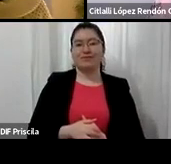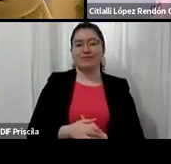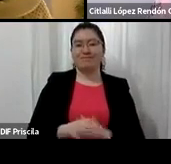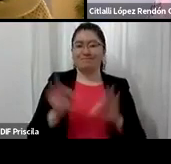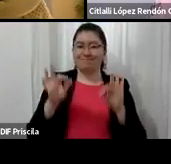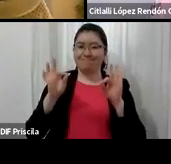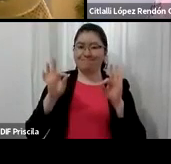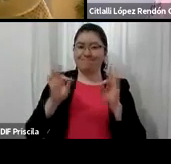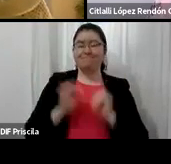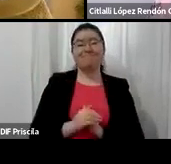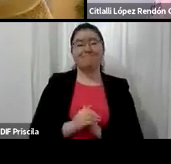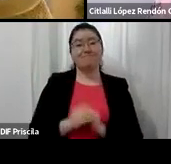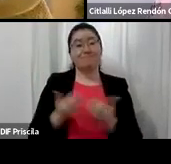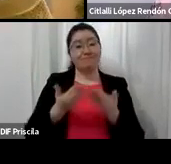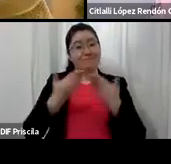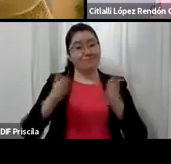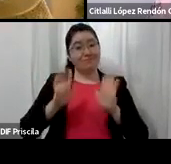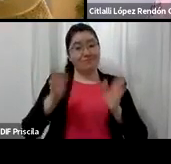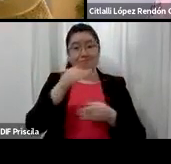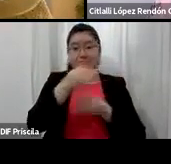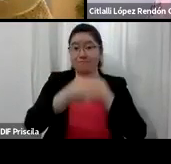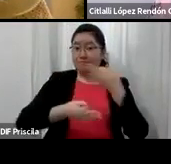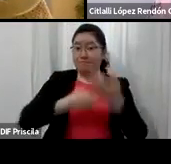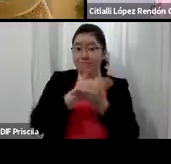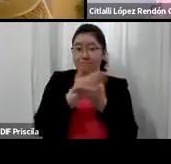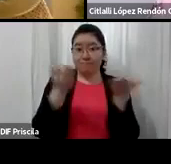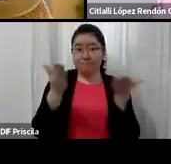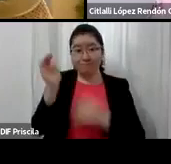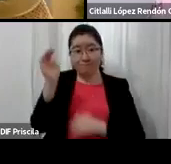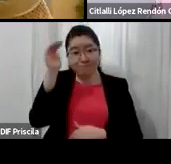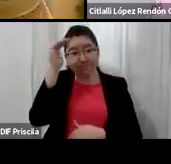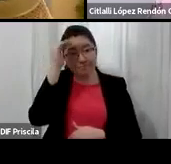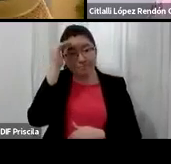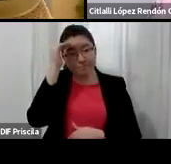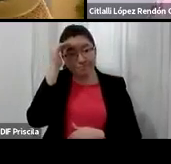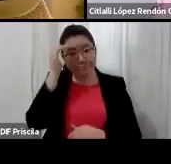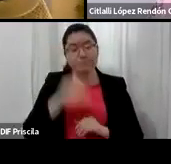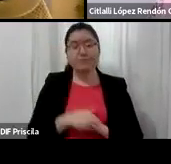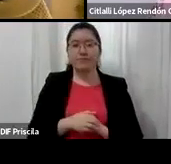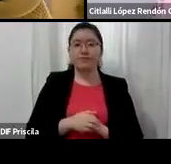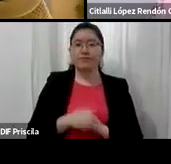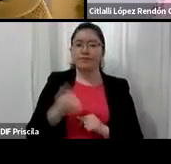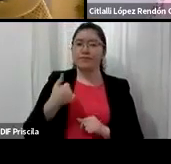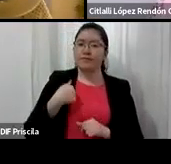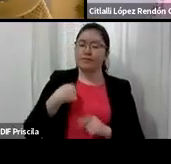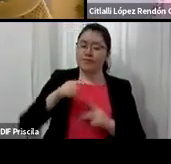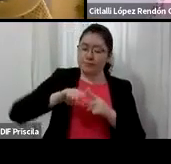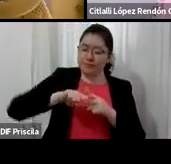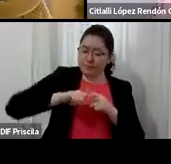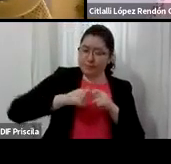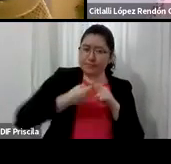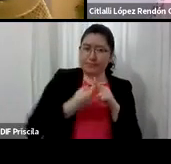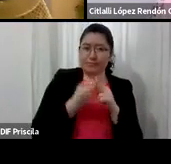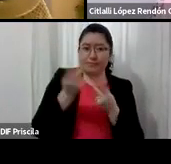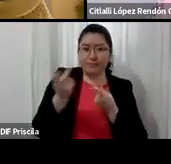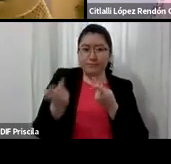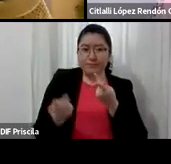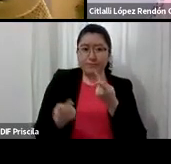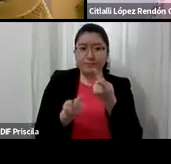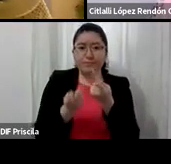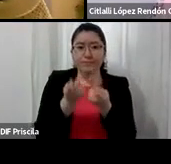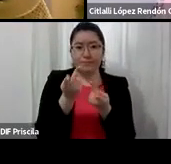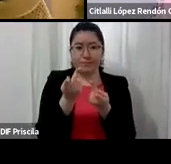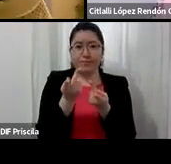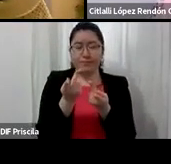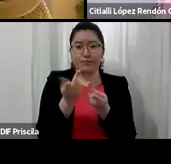Perfecto. Pues ahora que ya nos conocemos todas las presentes, me gustaría dar inicio a las preguntas las